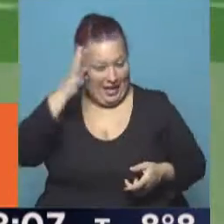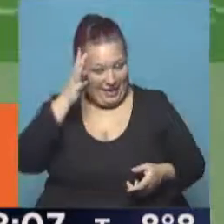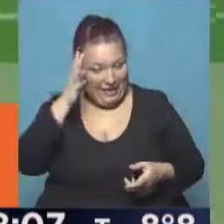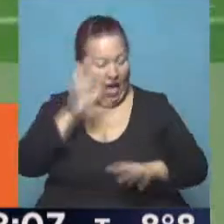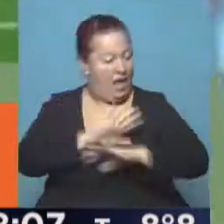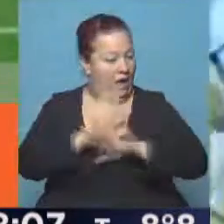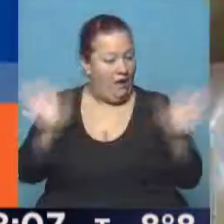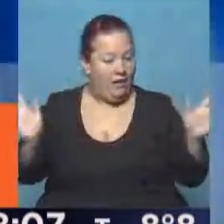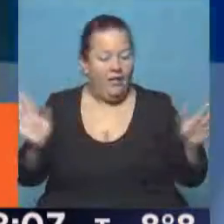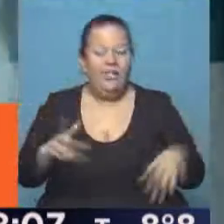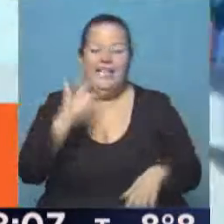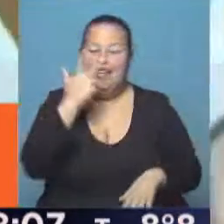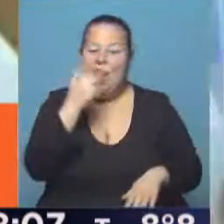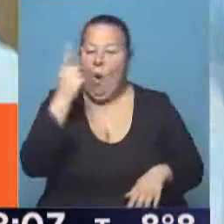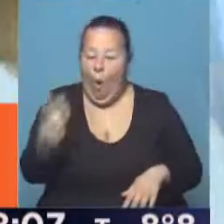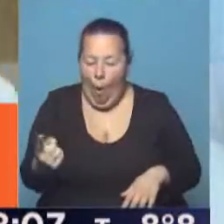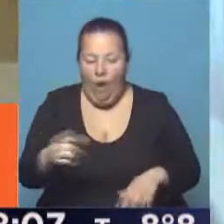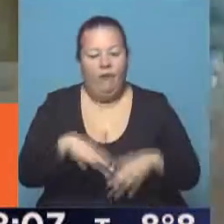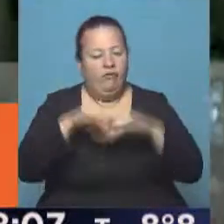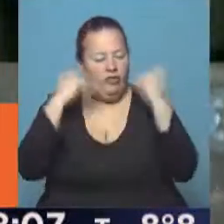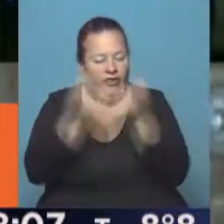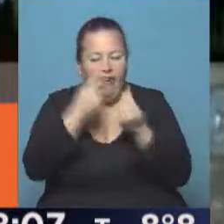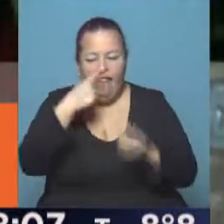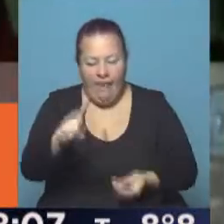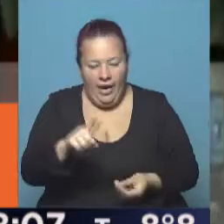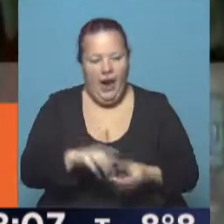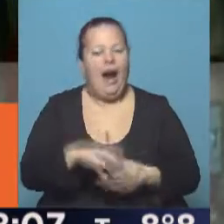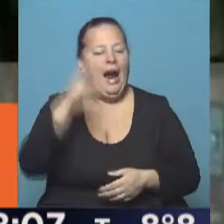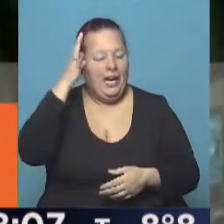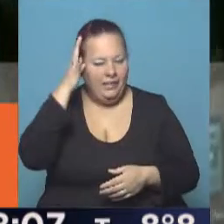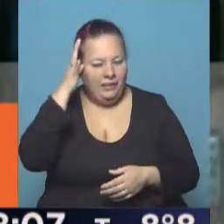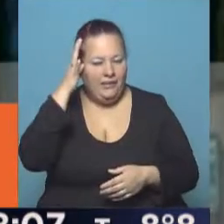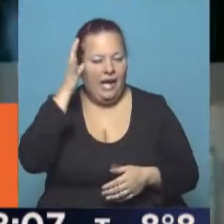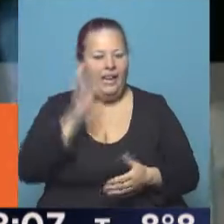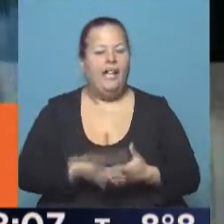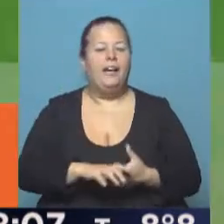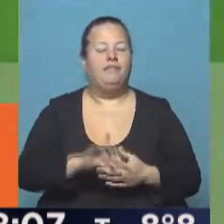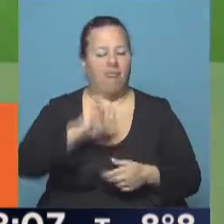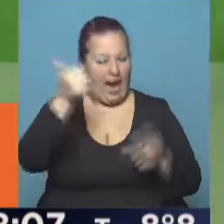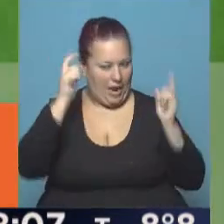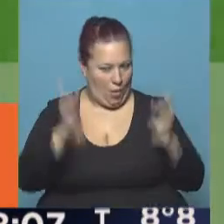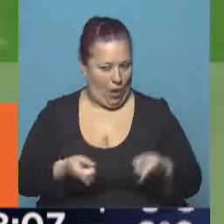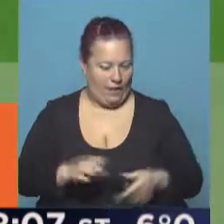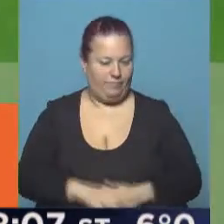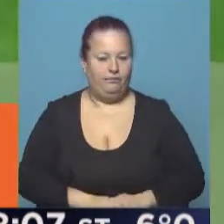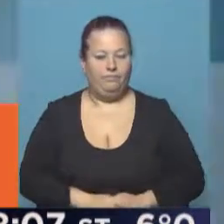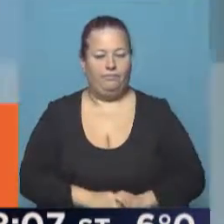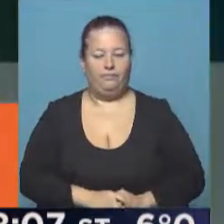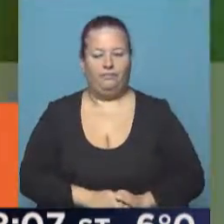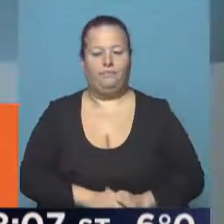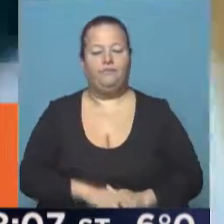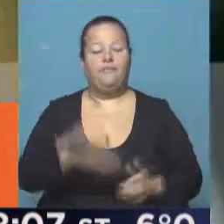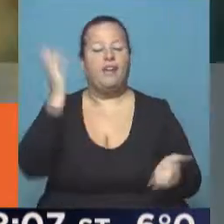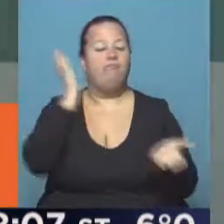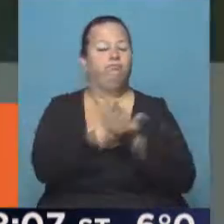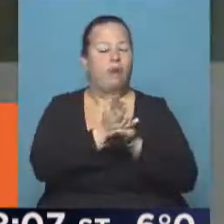más ni menos. 3-1 fue el resultado final con que Italia quedó con esta victoria. La